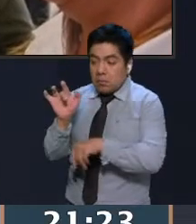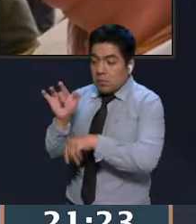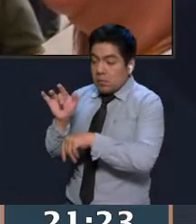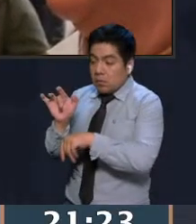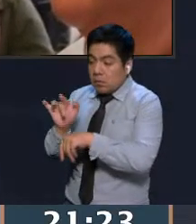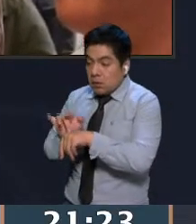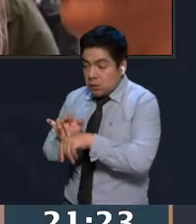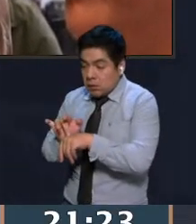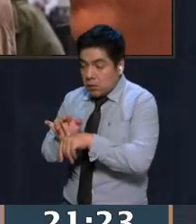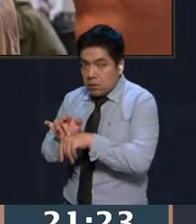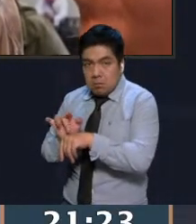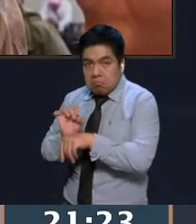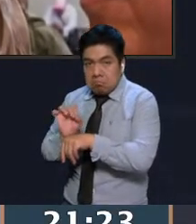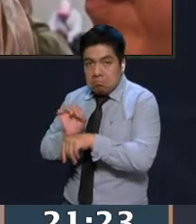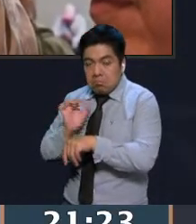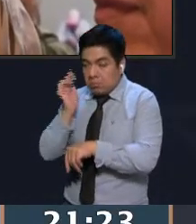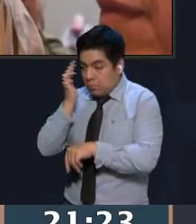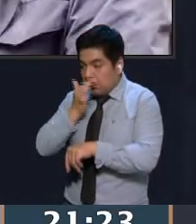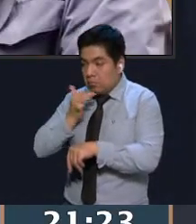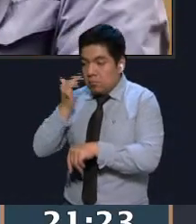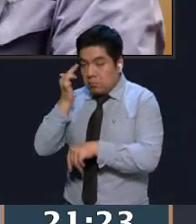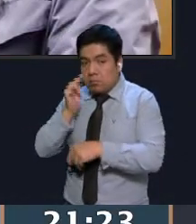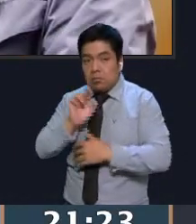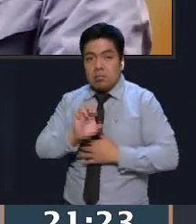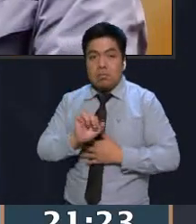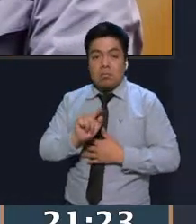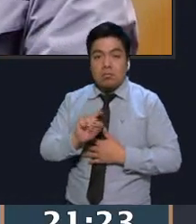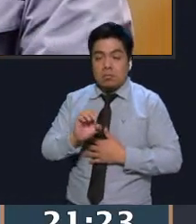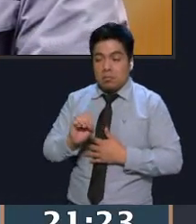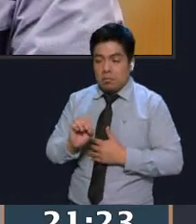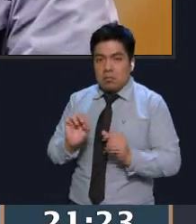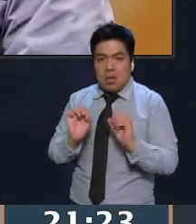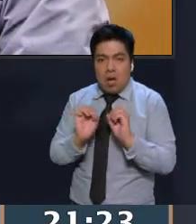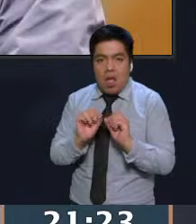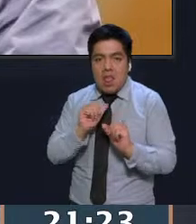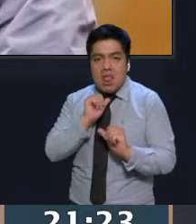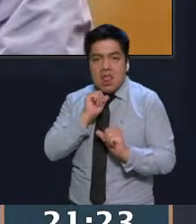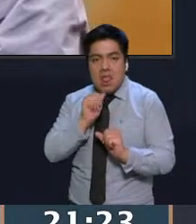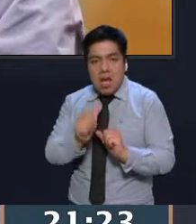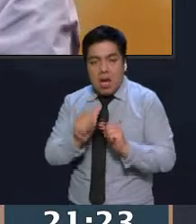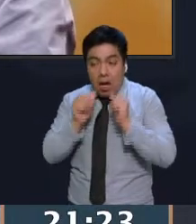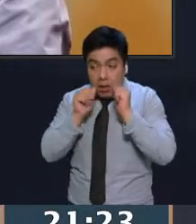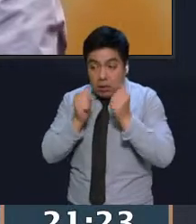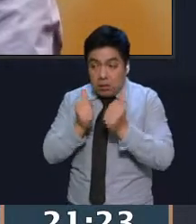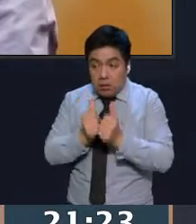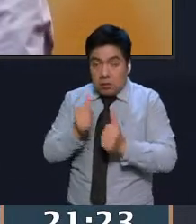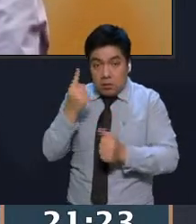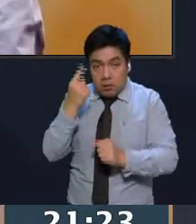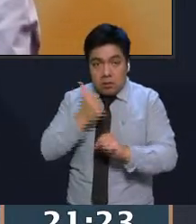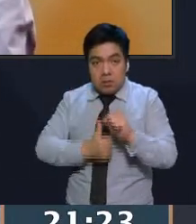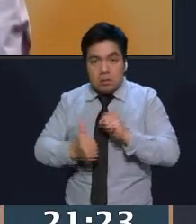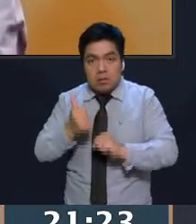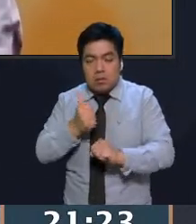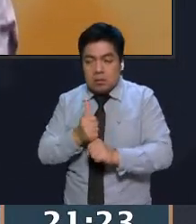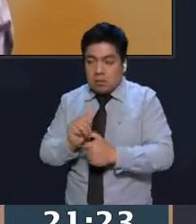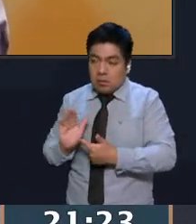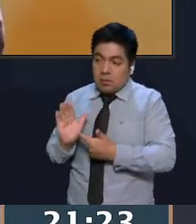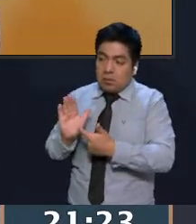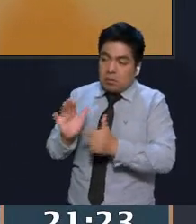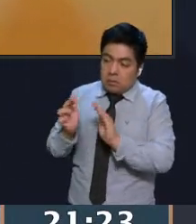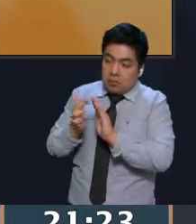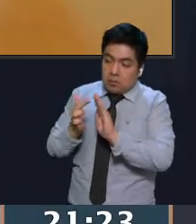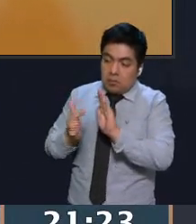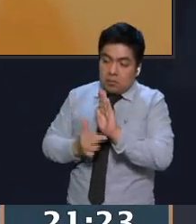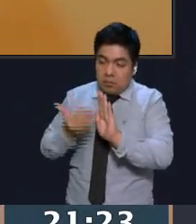cómo estaba en el tema ético esta asociación civil. Nosotros revelamos el año pasado que en su código